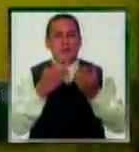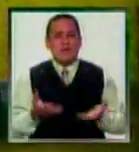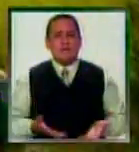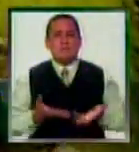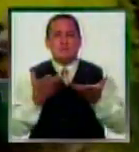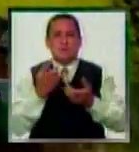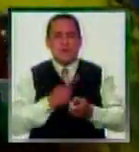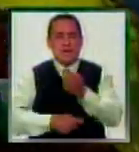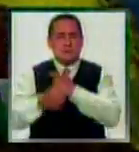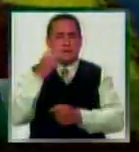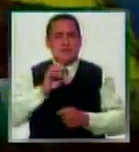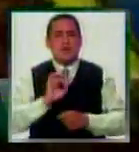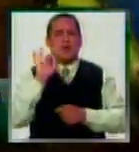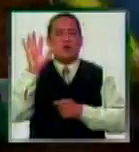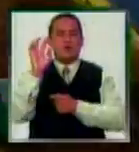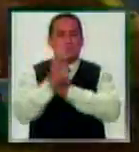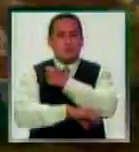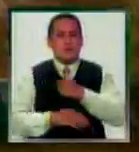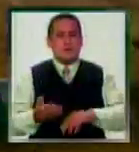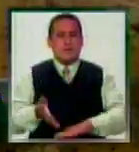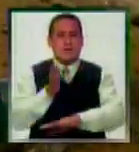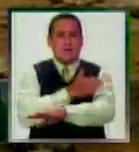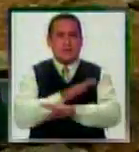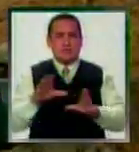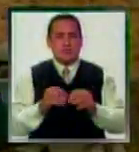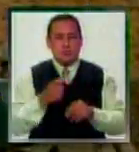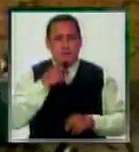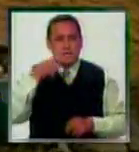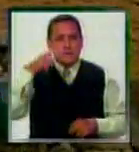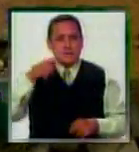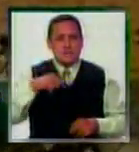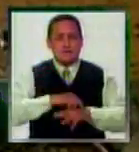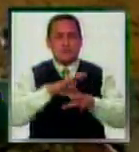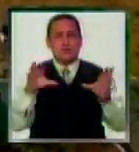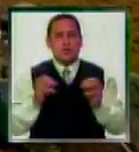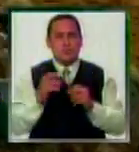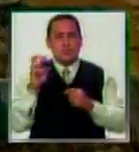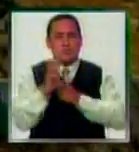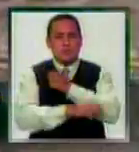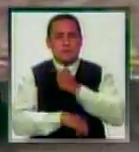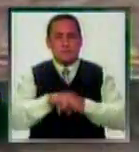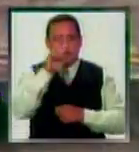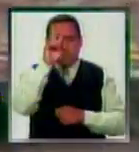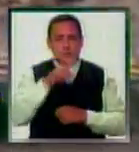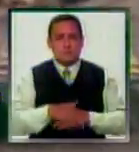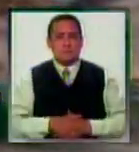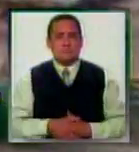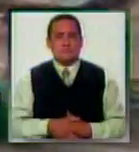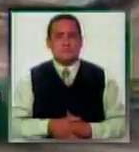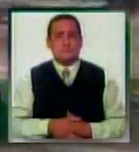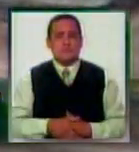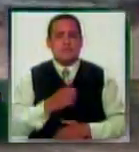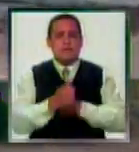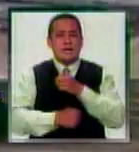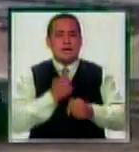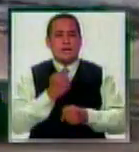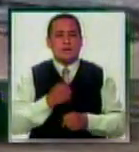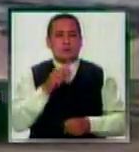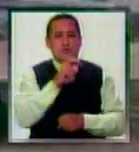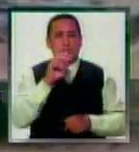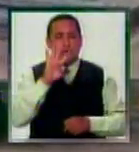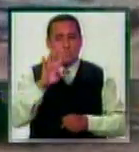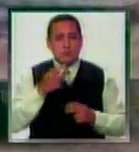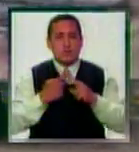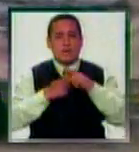a la exportación, anteponiéndose a la necesidad de todo un país. En el año 2004